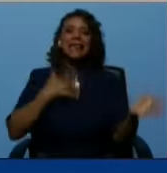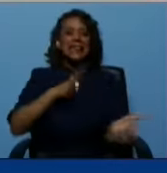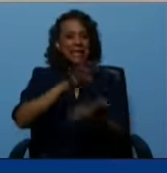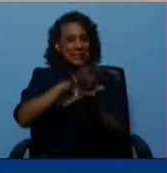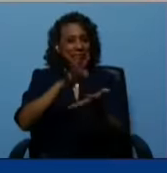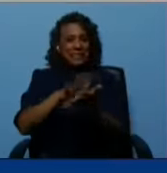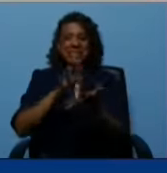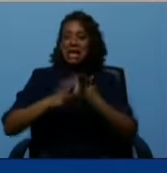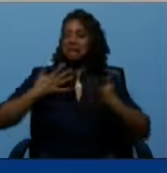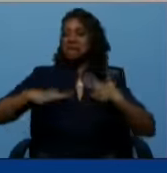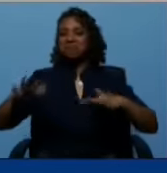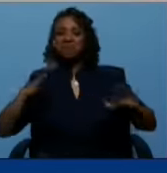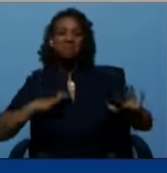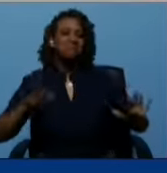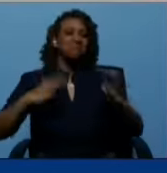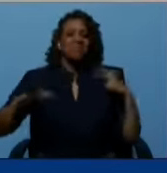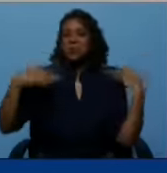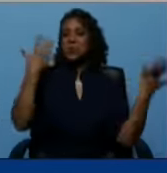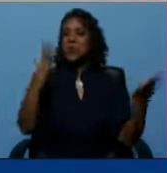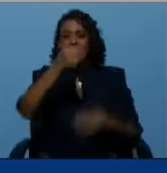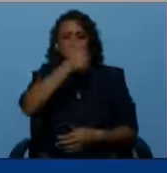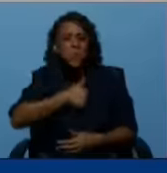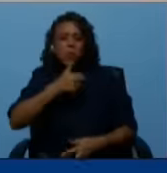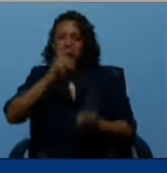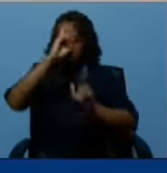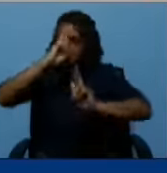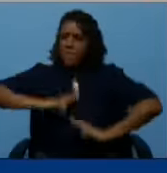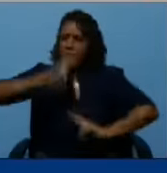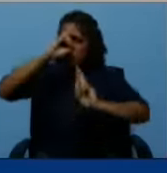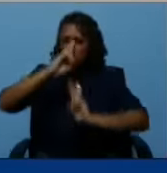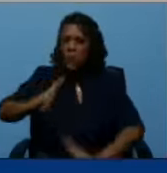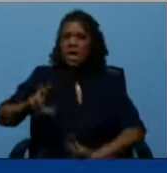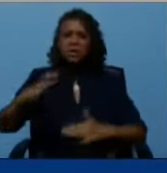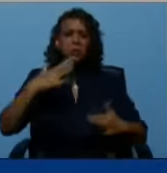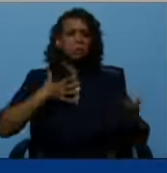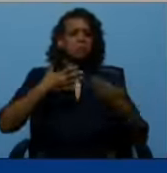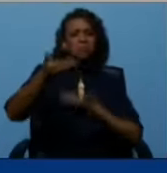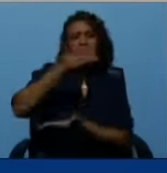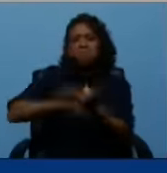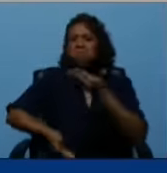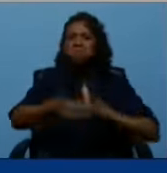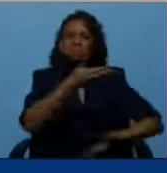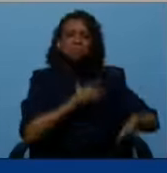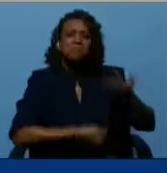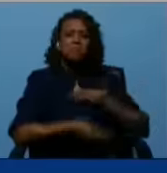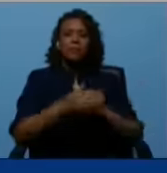garantizada la paz, la armonía, la tolerancia, el respeto a todos y a todas. Está garantizado.